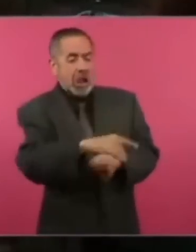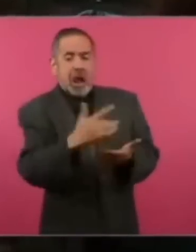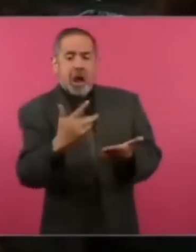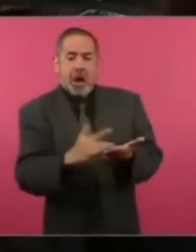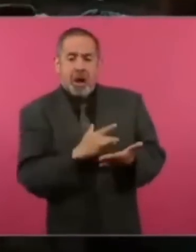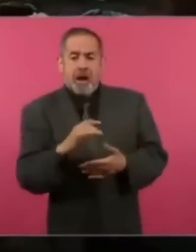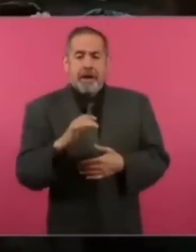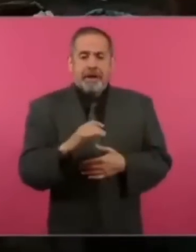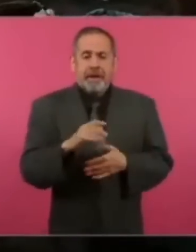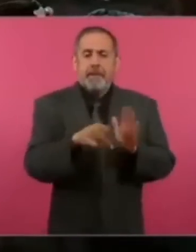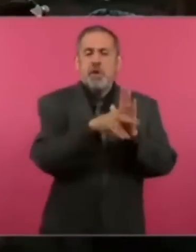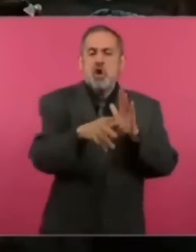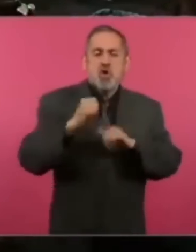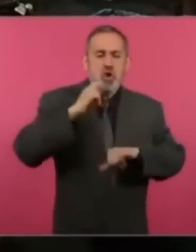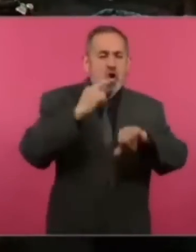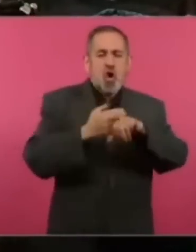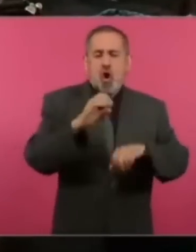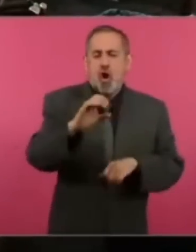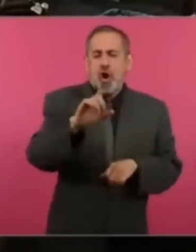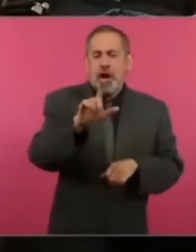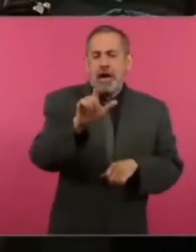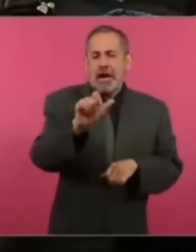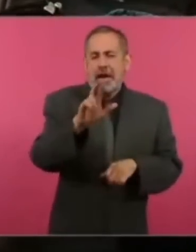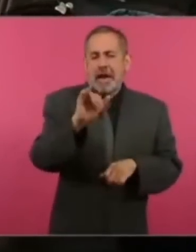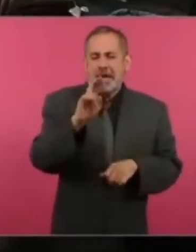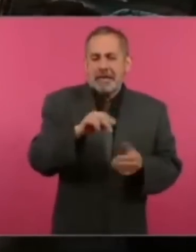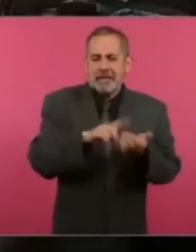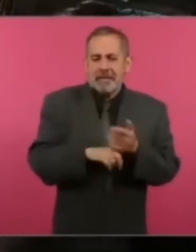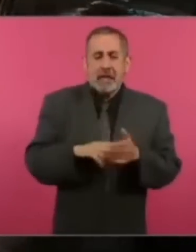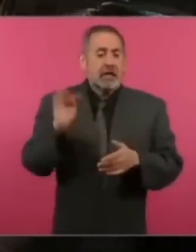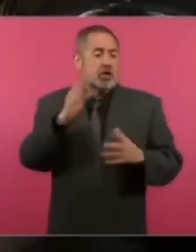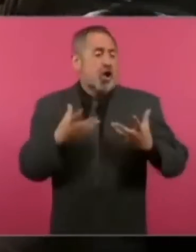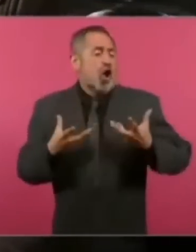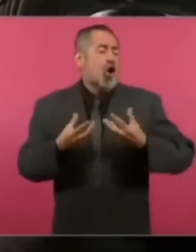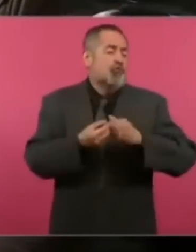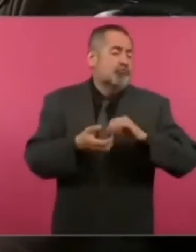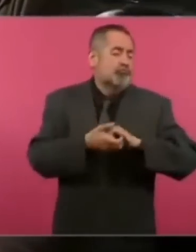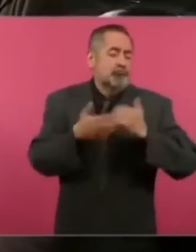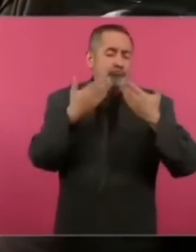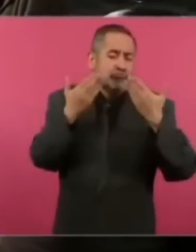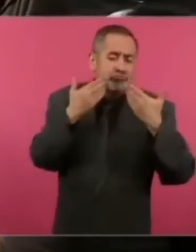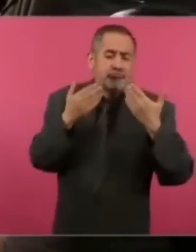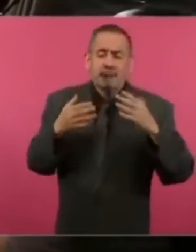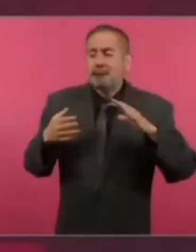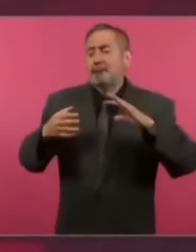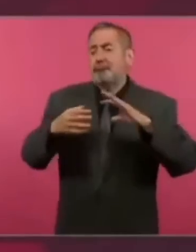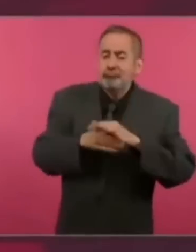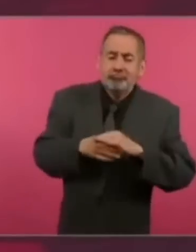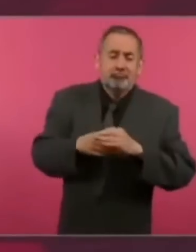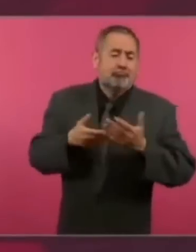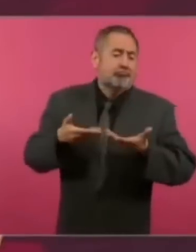que se va A tener una buena convivencia con los medios. sí, se va